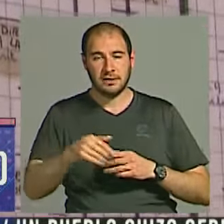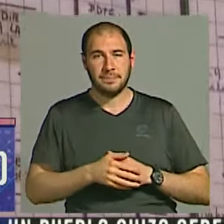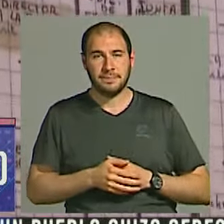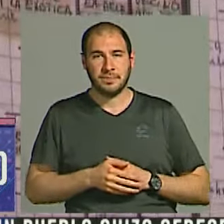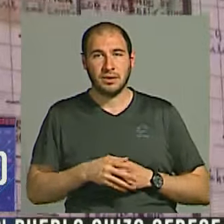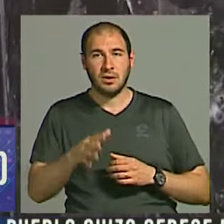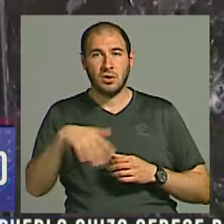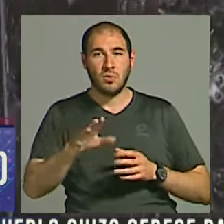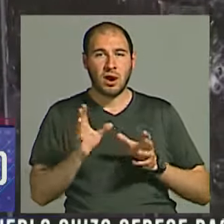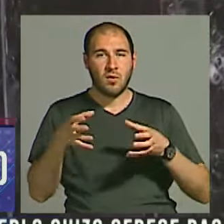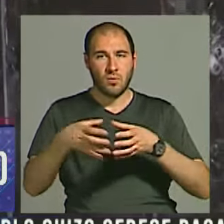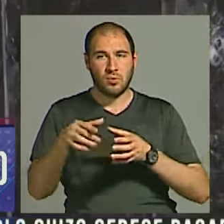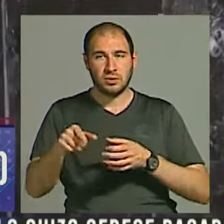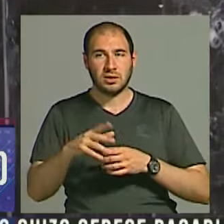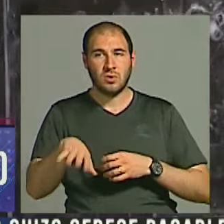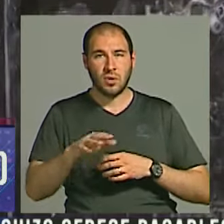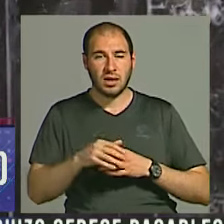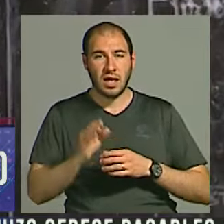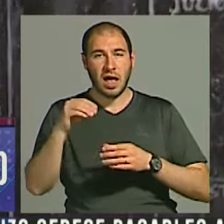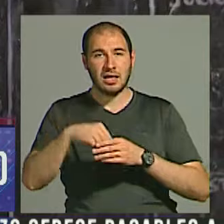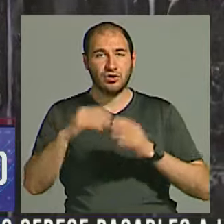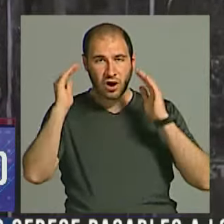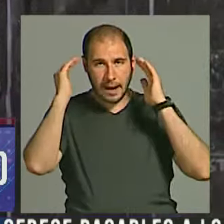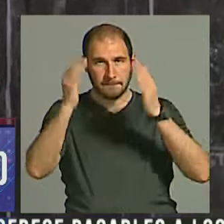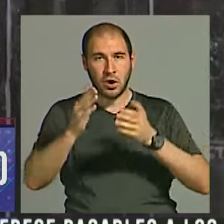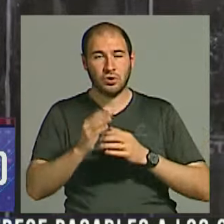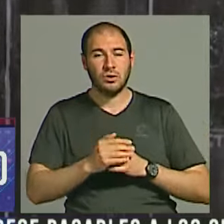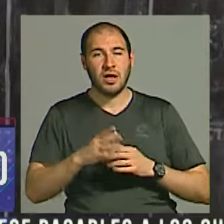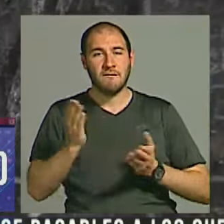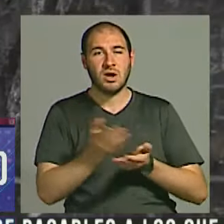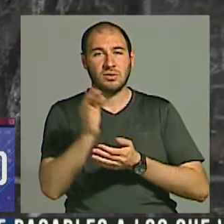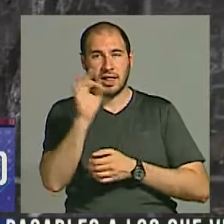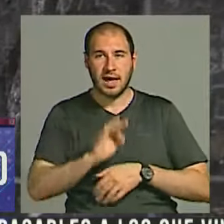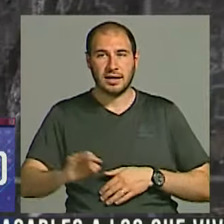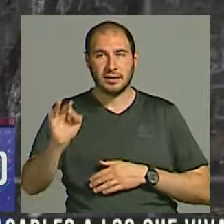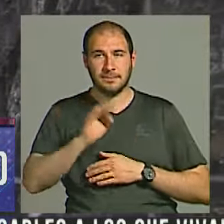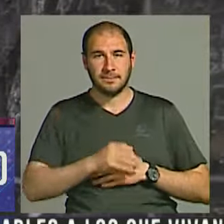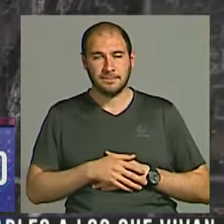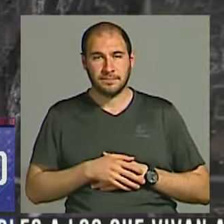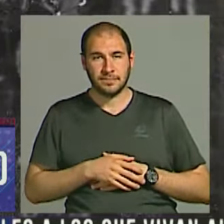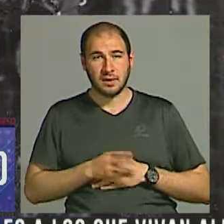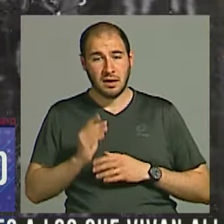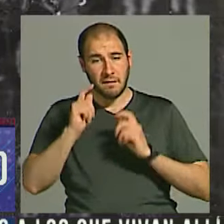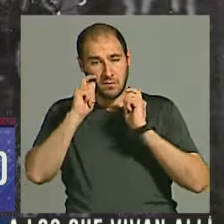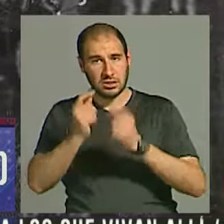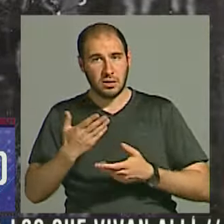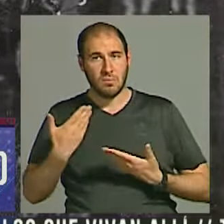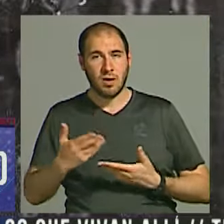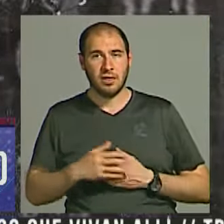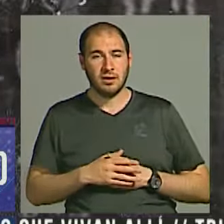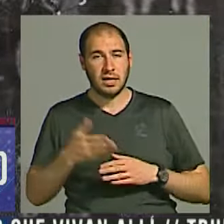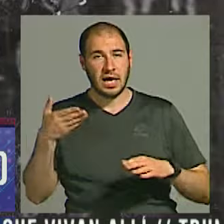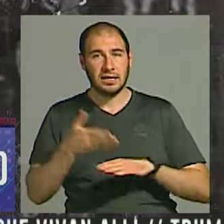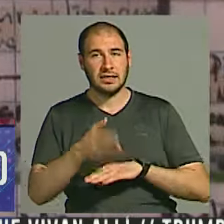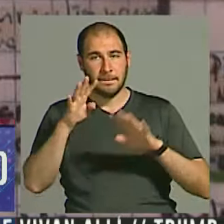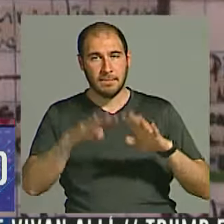en el espacio Confluencia, que se ubica en donde son los galpones de la Facultad de Artes y Diseño. Pueden ir a visitarlos, pueden ingresar a